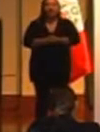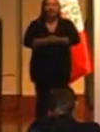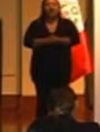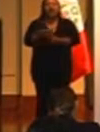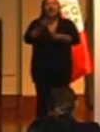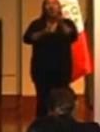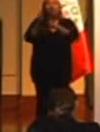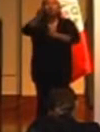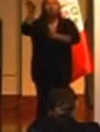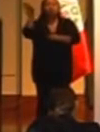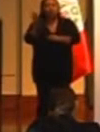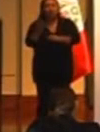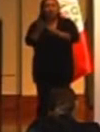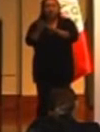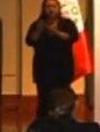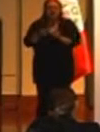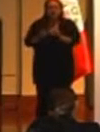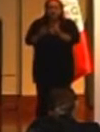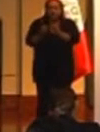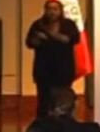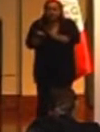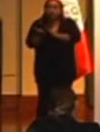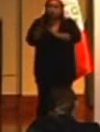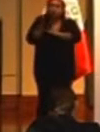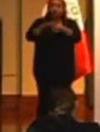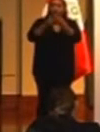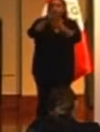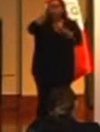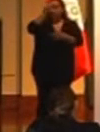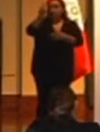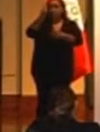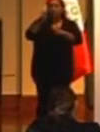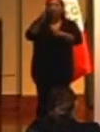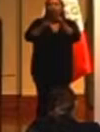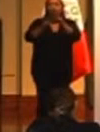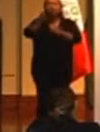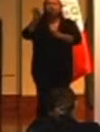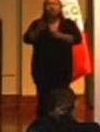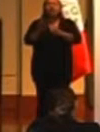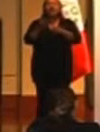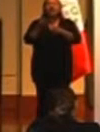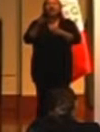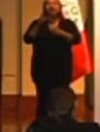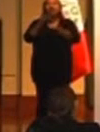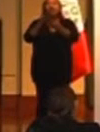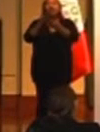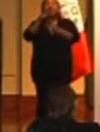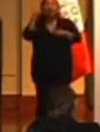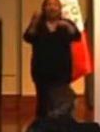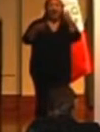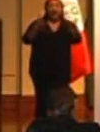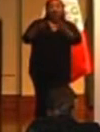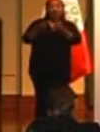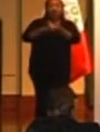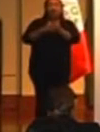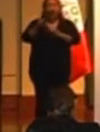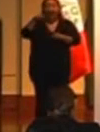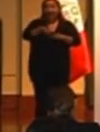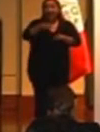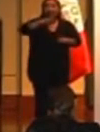las tasas siguen creciendo a nivel nacional, las tasas de delincuencia, aquí en Miraflores han